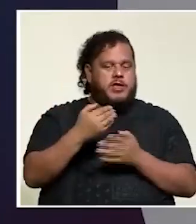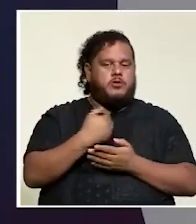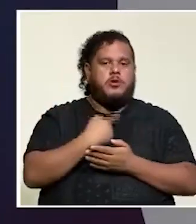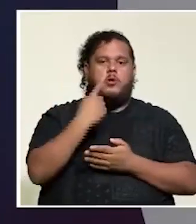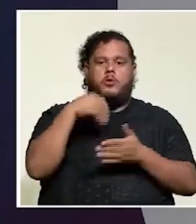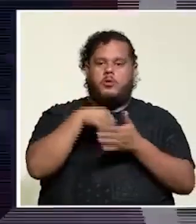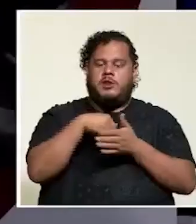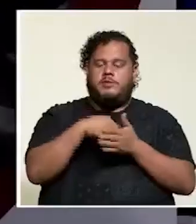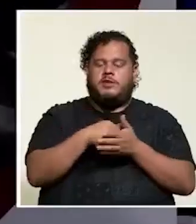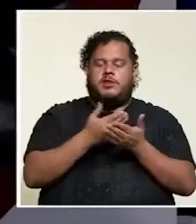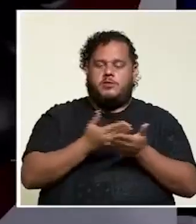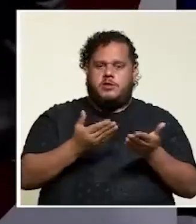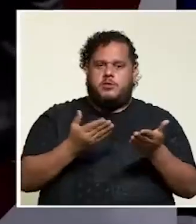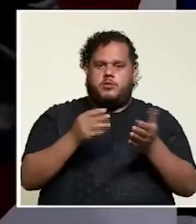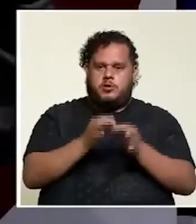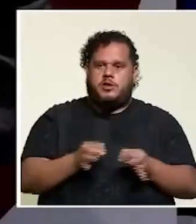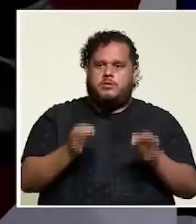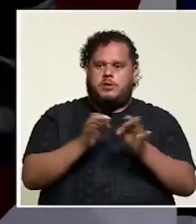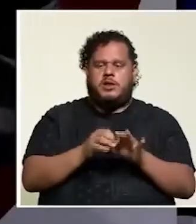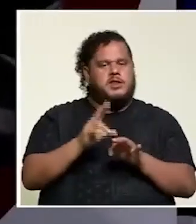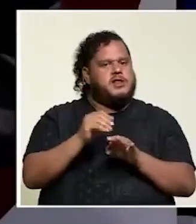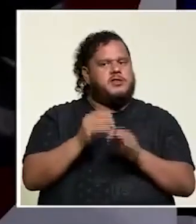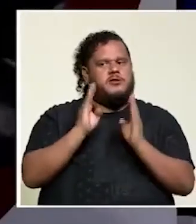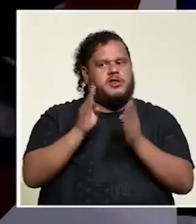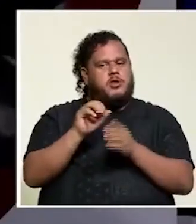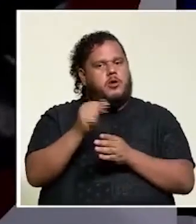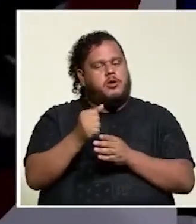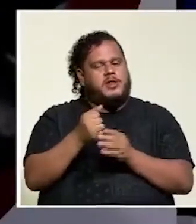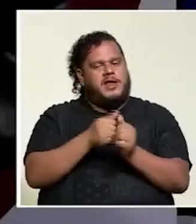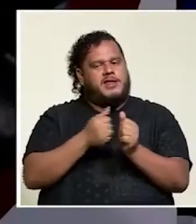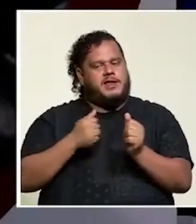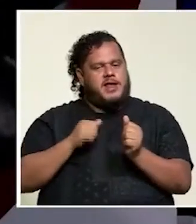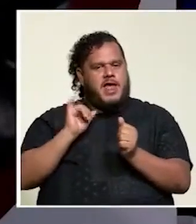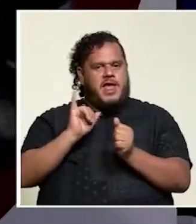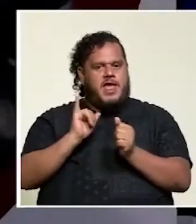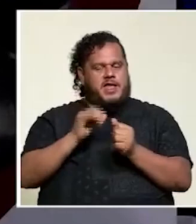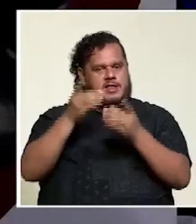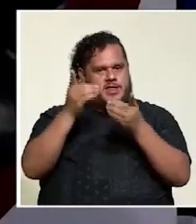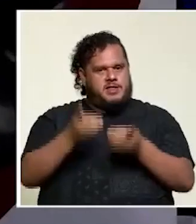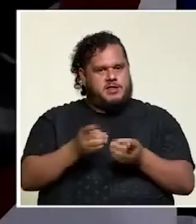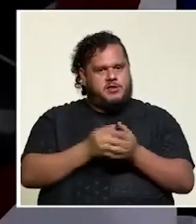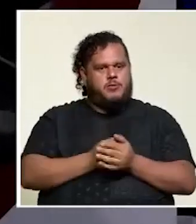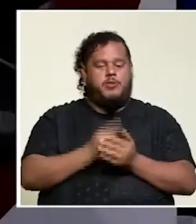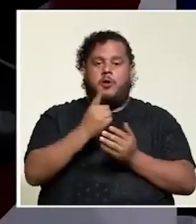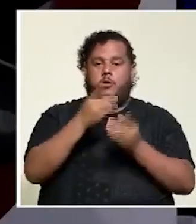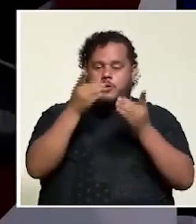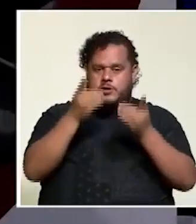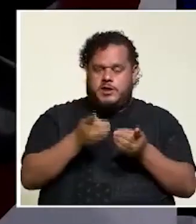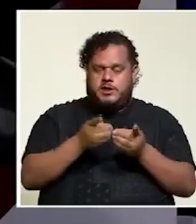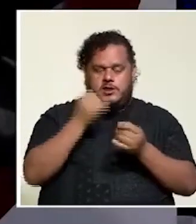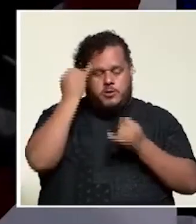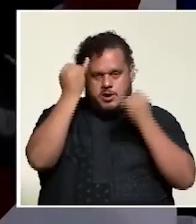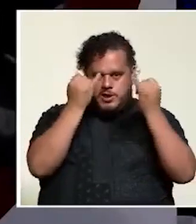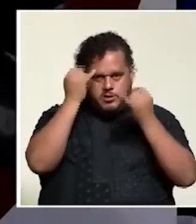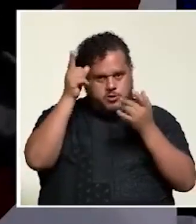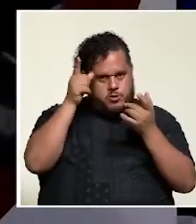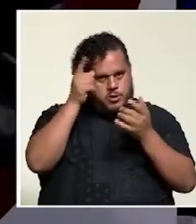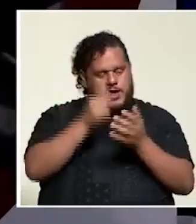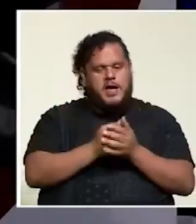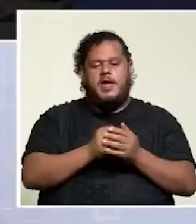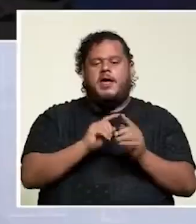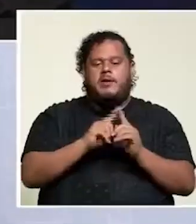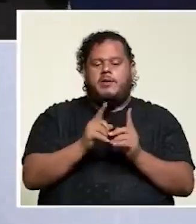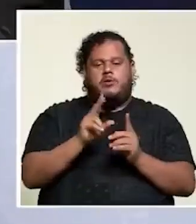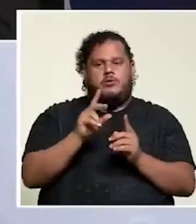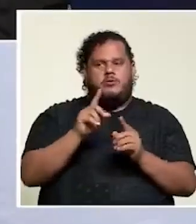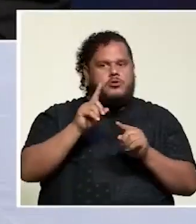limitación de recursos significativa y no les quedó otra que echar para atrás esa decisión. Es una decisión ideológica, Vilma. Entonces no es que no se